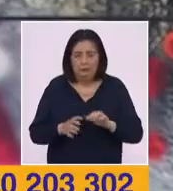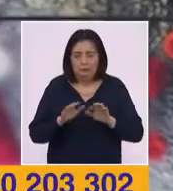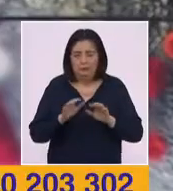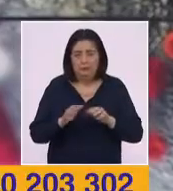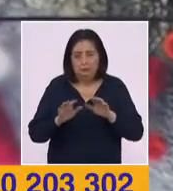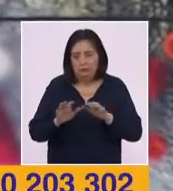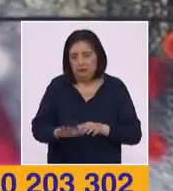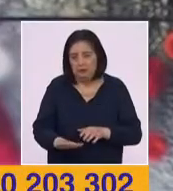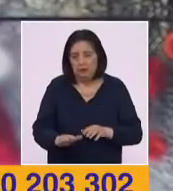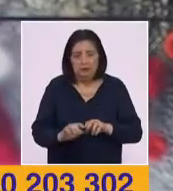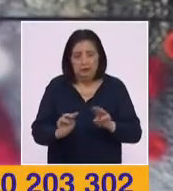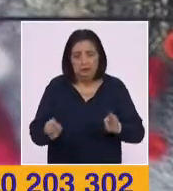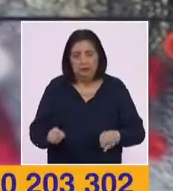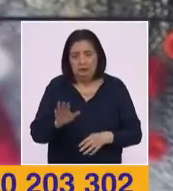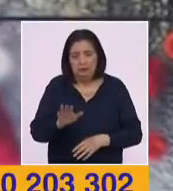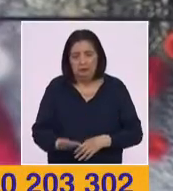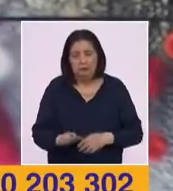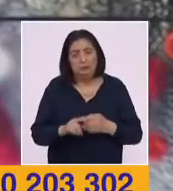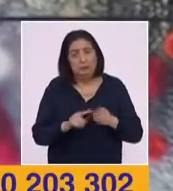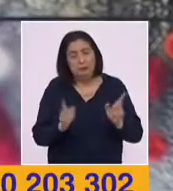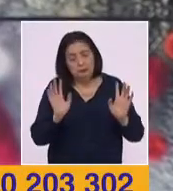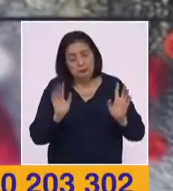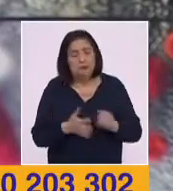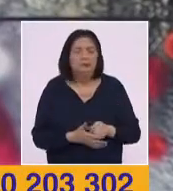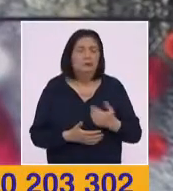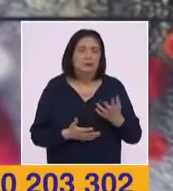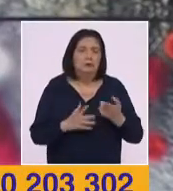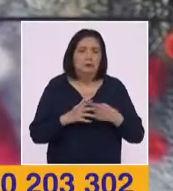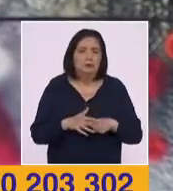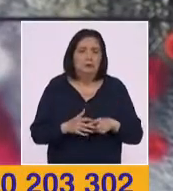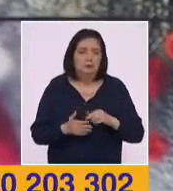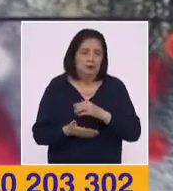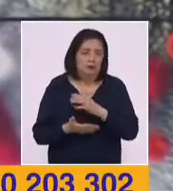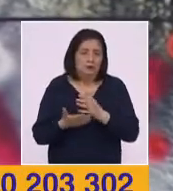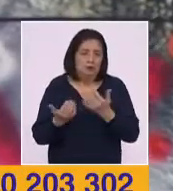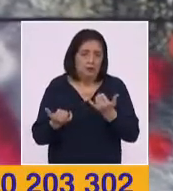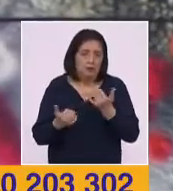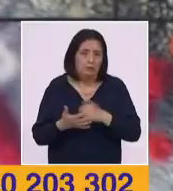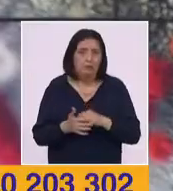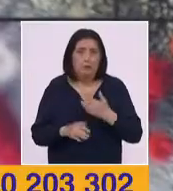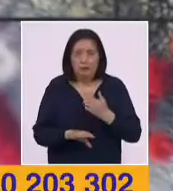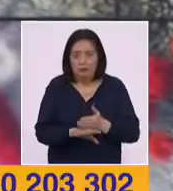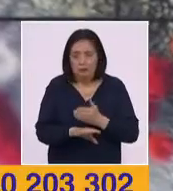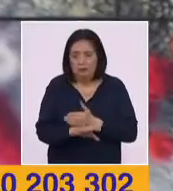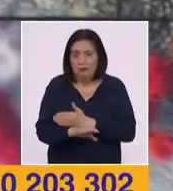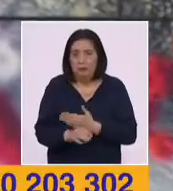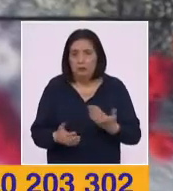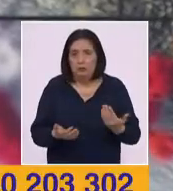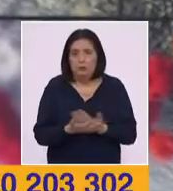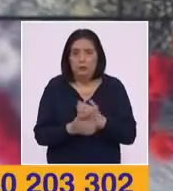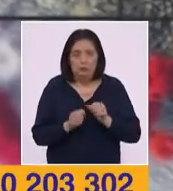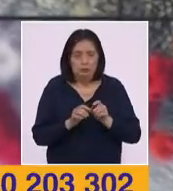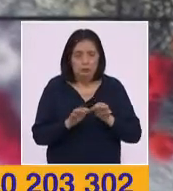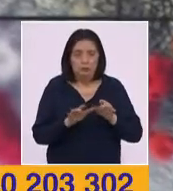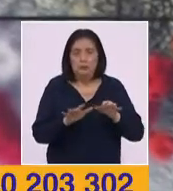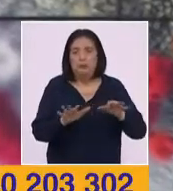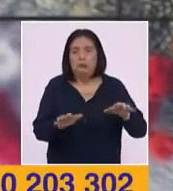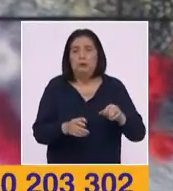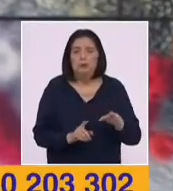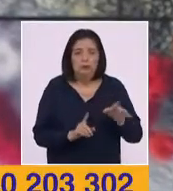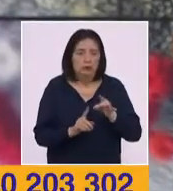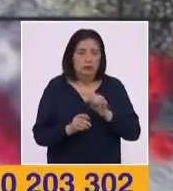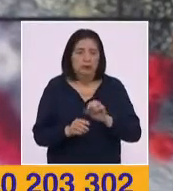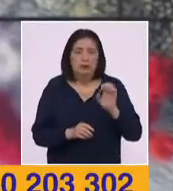pones la mano en una mesa, ¿no? Pero bueno, vamos a comenzar con el segmento de hoy porque debido al avance de una nueva ola de contagios en Europa,